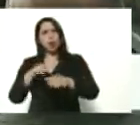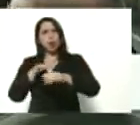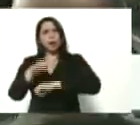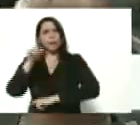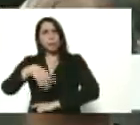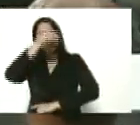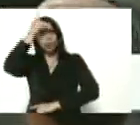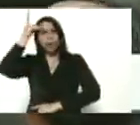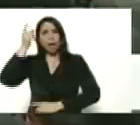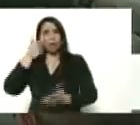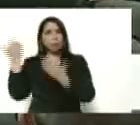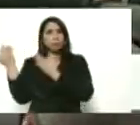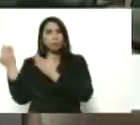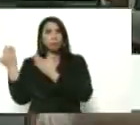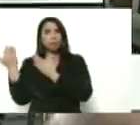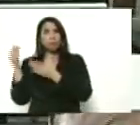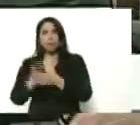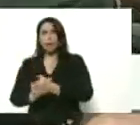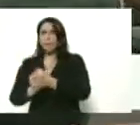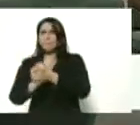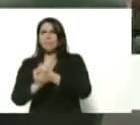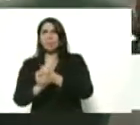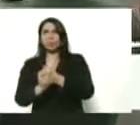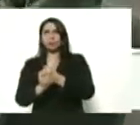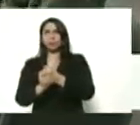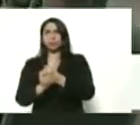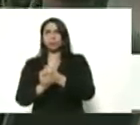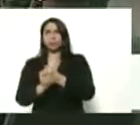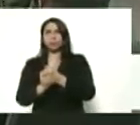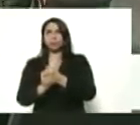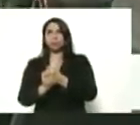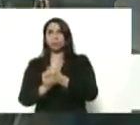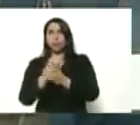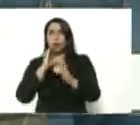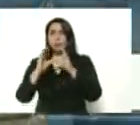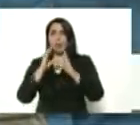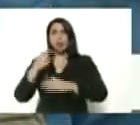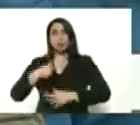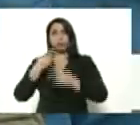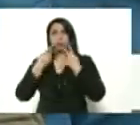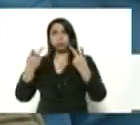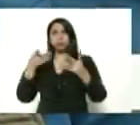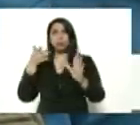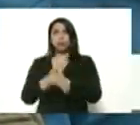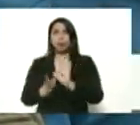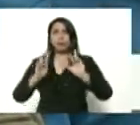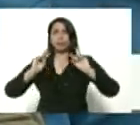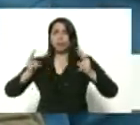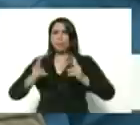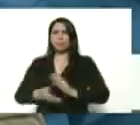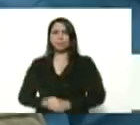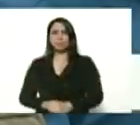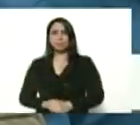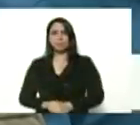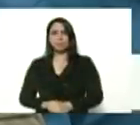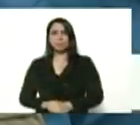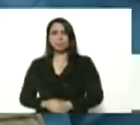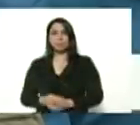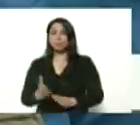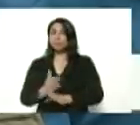Diosdado, compañeros comunicadores. Yo hice comentarios sobre estos temas en su